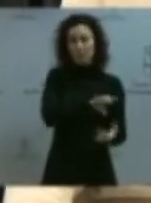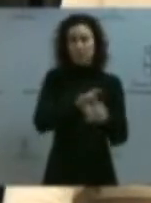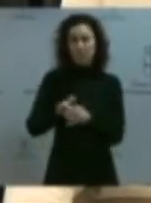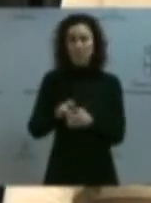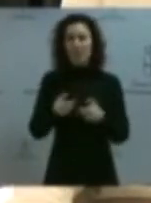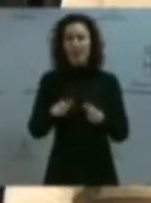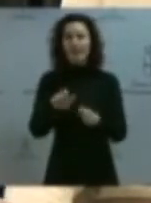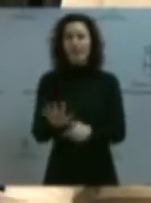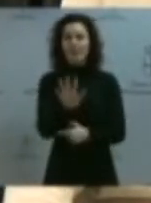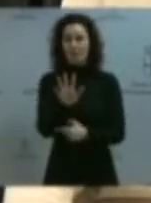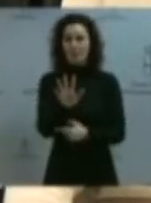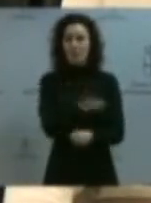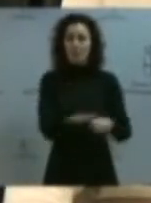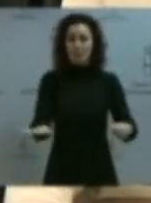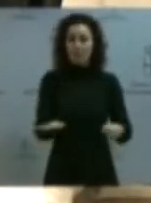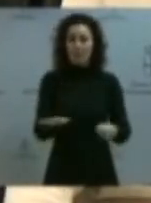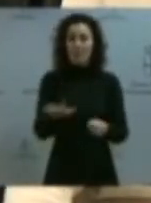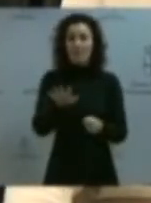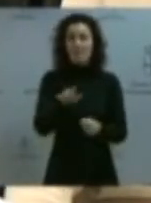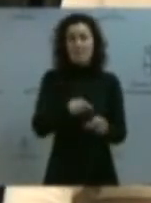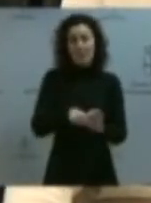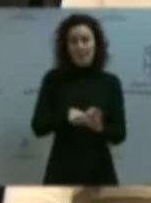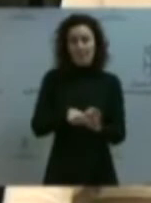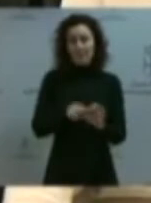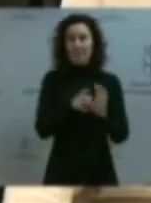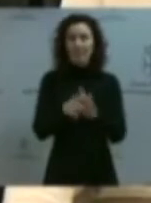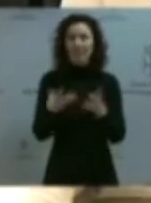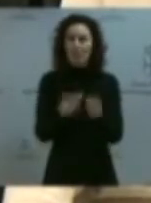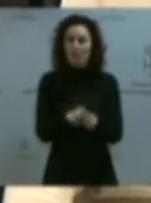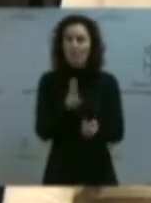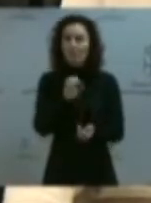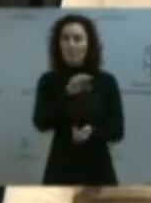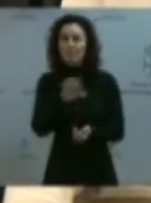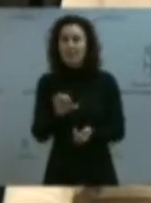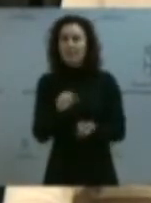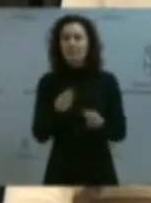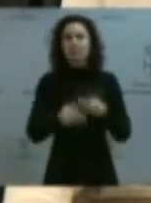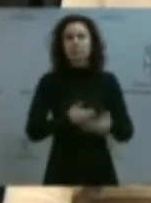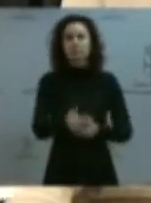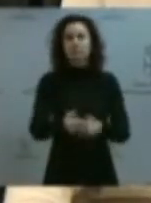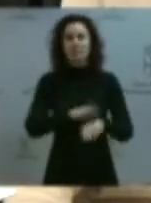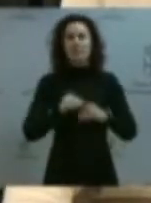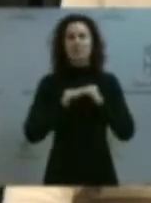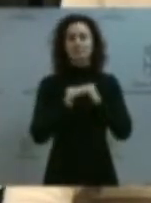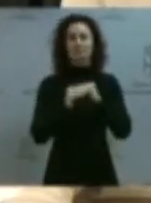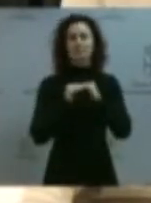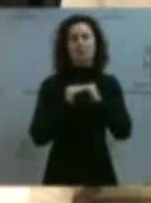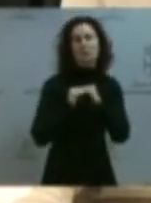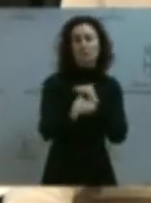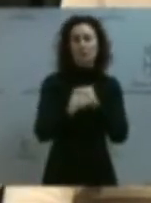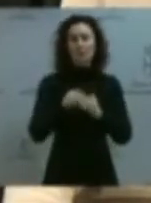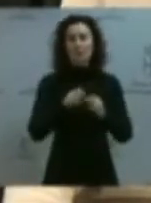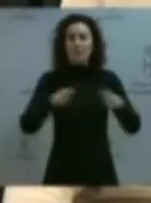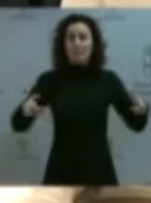estarán vinculadas a UCIAS, se pretende seguir avanzando en la estabilización de la plantilla del Servicio de Salud, reduciendo de esta manera la incertidumbre